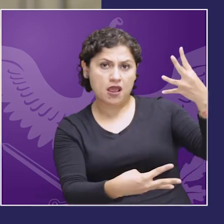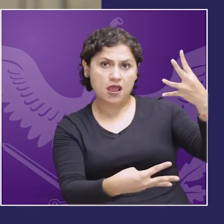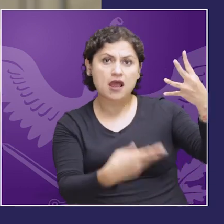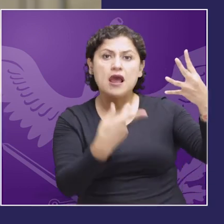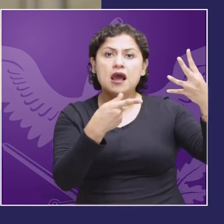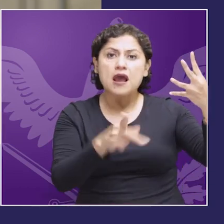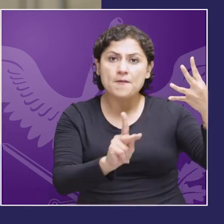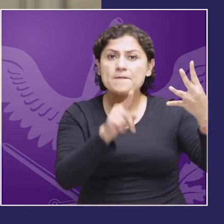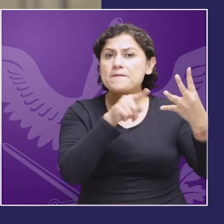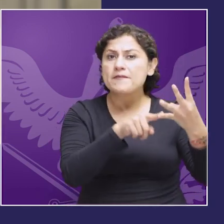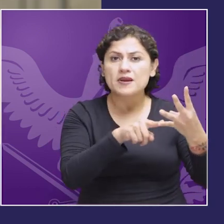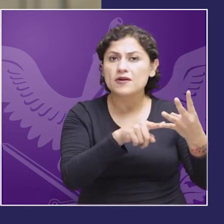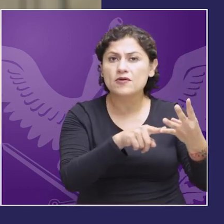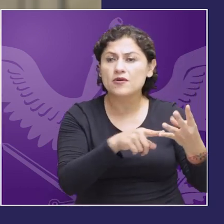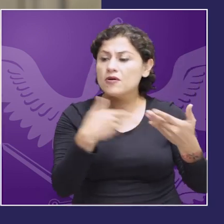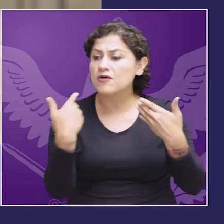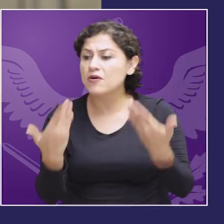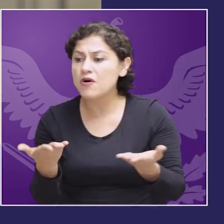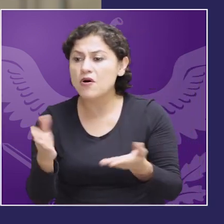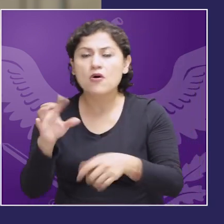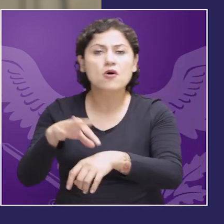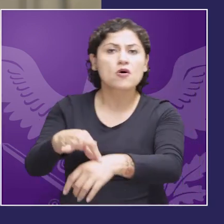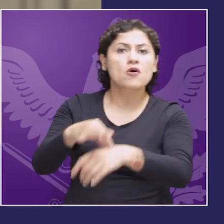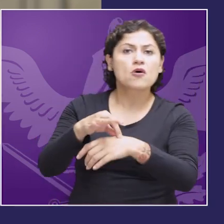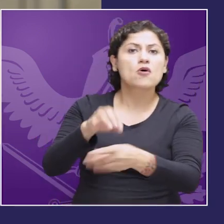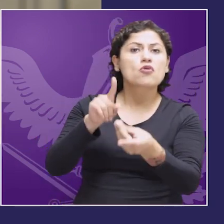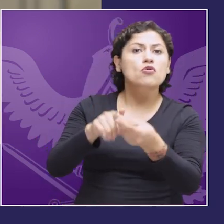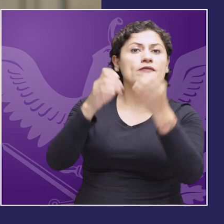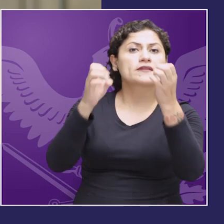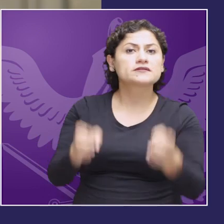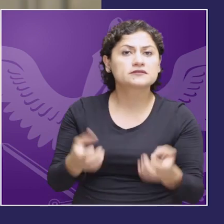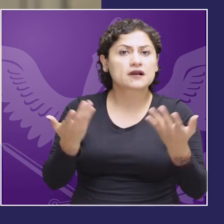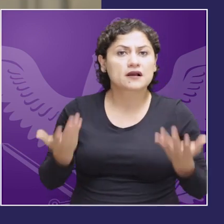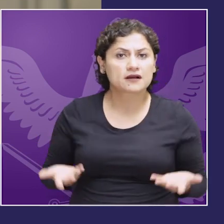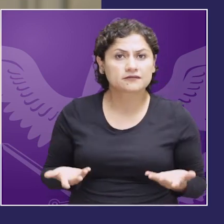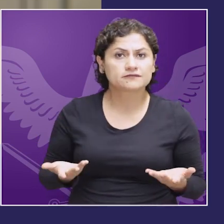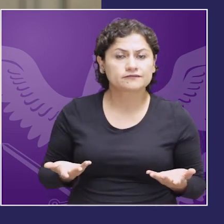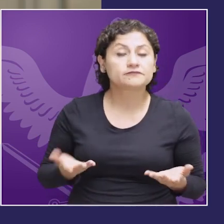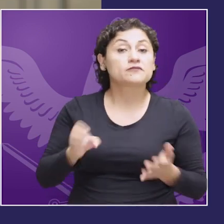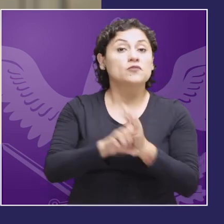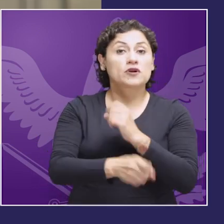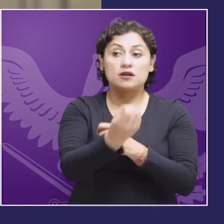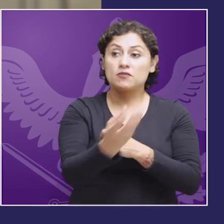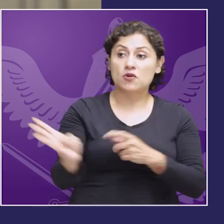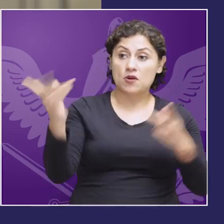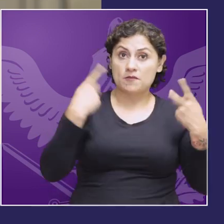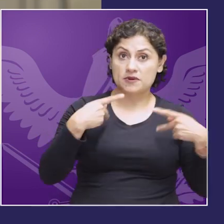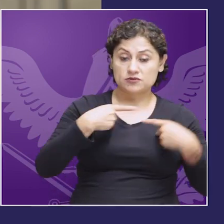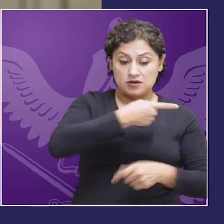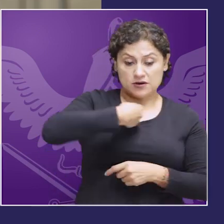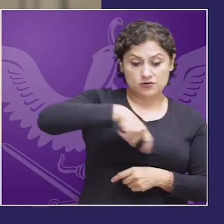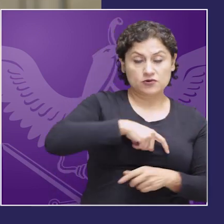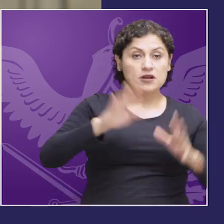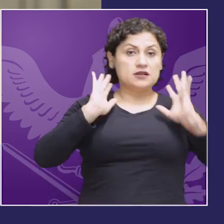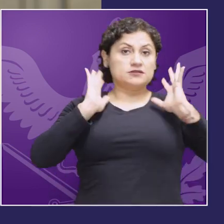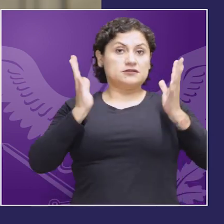se basa en la ley interamericana, pero sigue esa alza de femicidio. Entonces, ¿dónde está? En